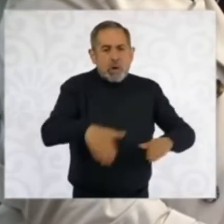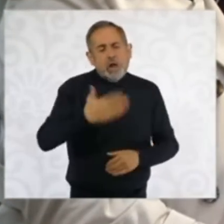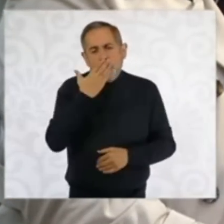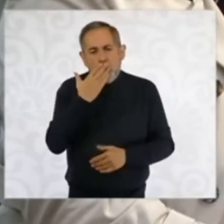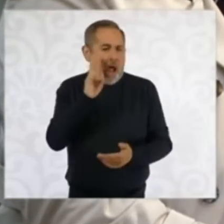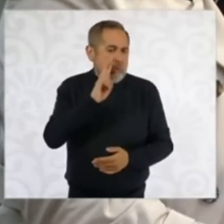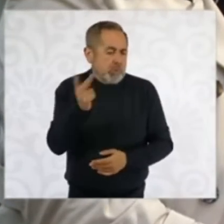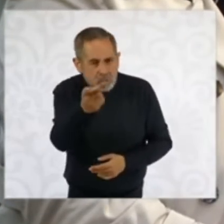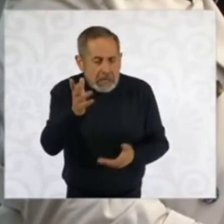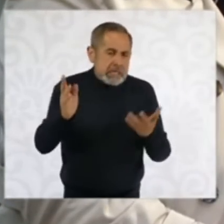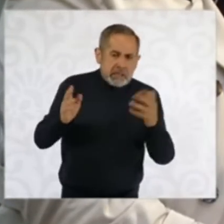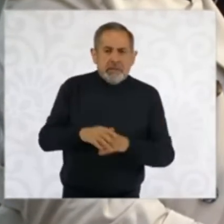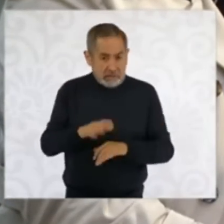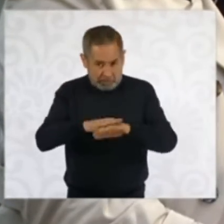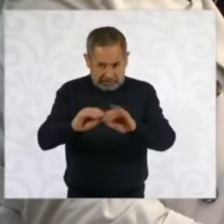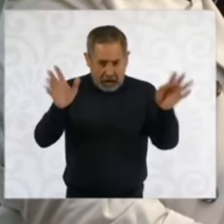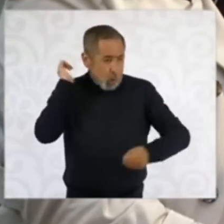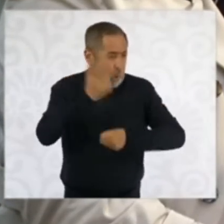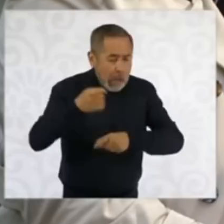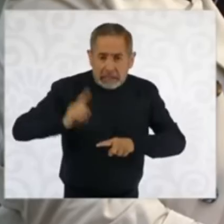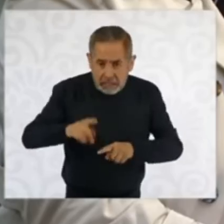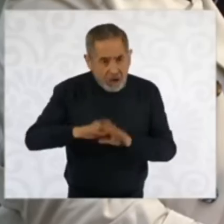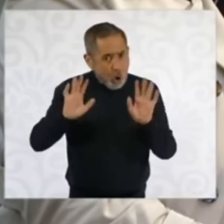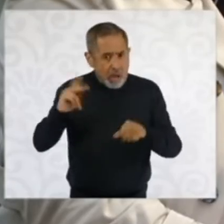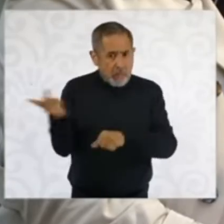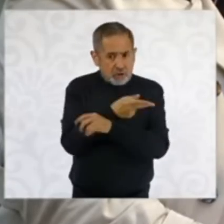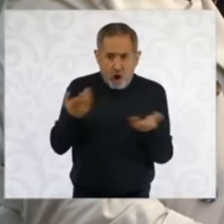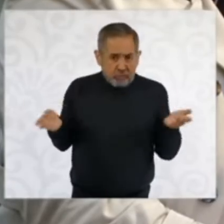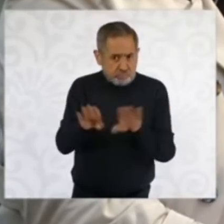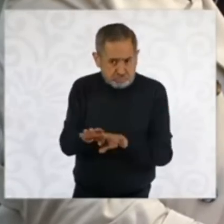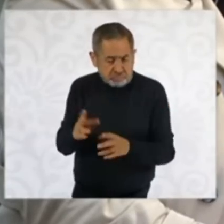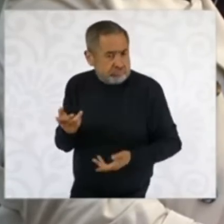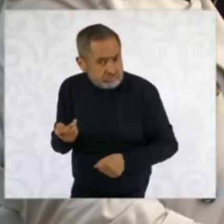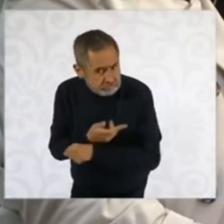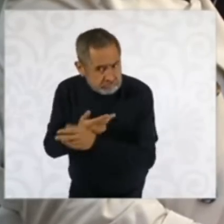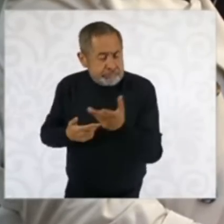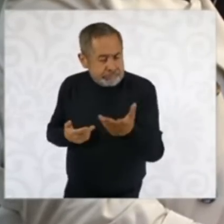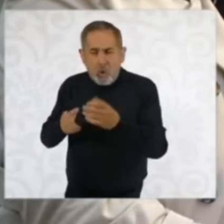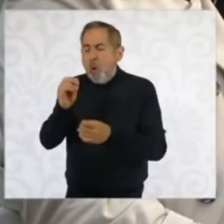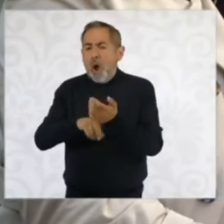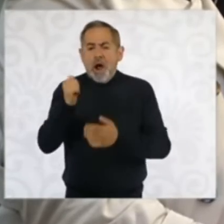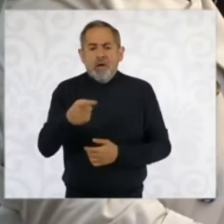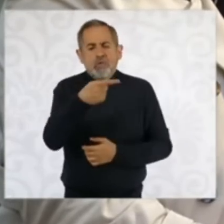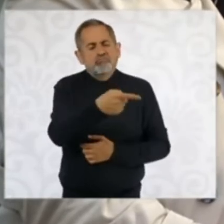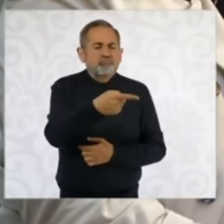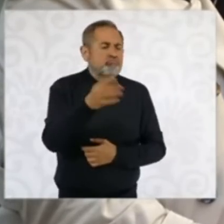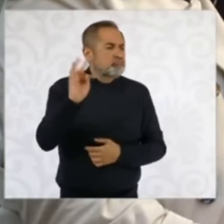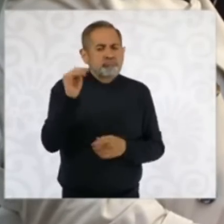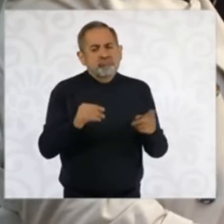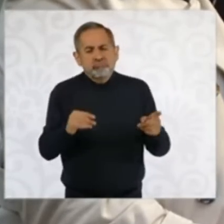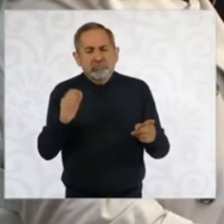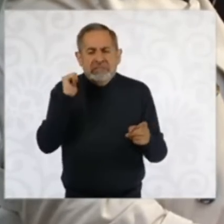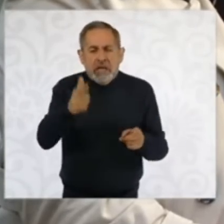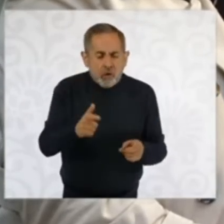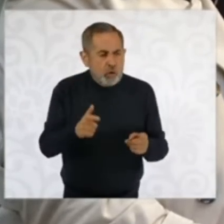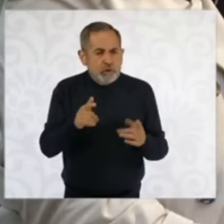habría pues ya esclarecimiento de los hechos, ya se cerró el expediente, incluso si hay podría haber algún